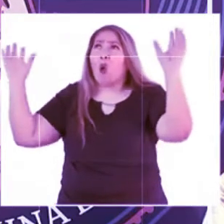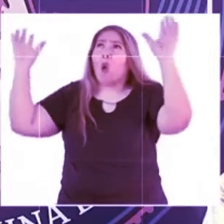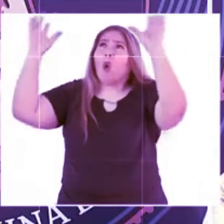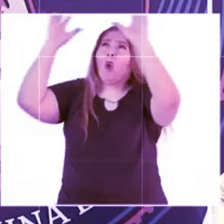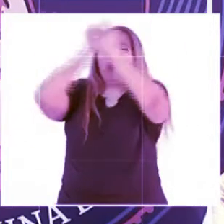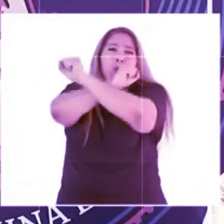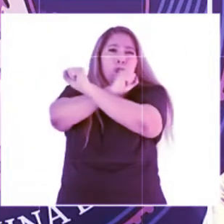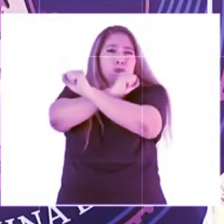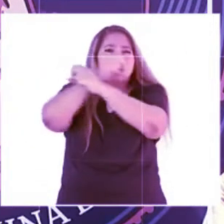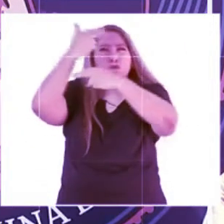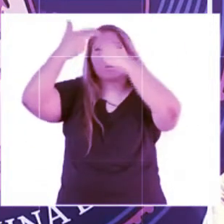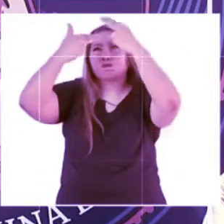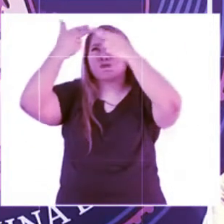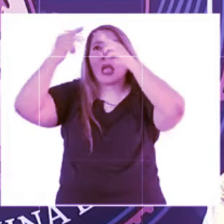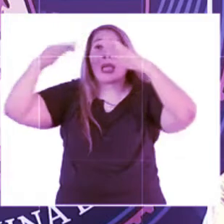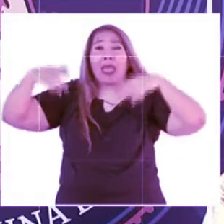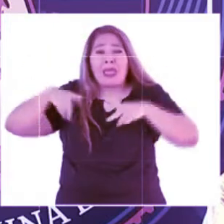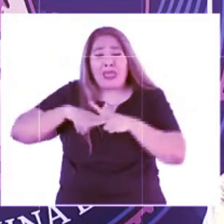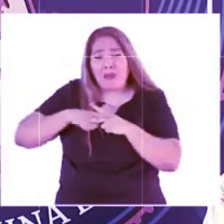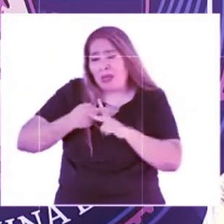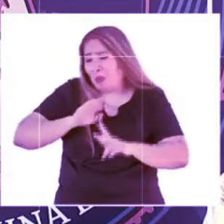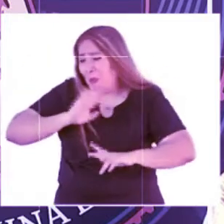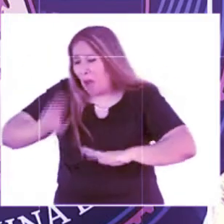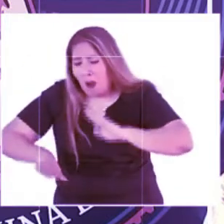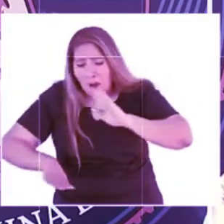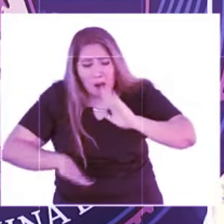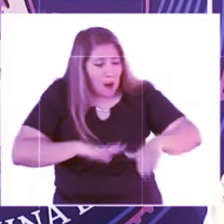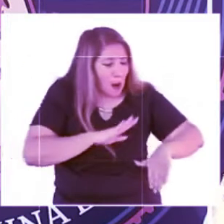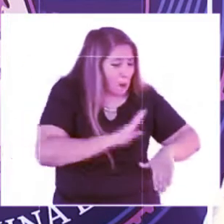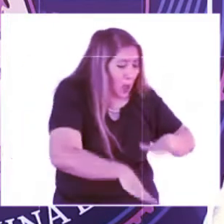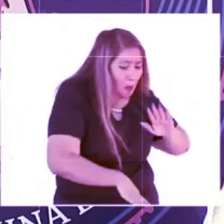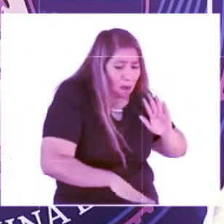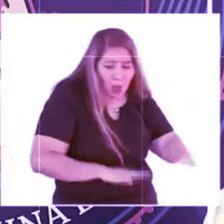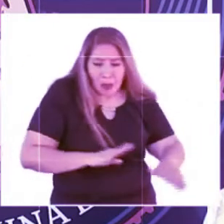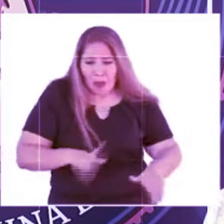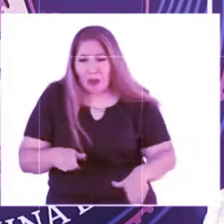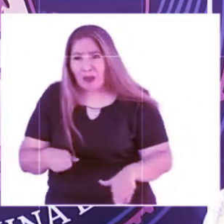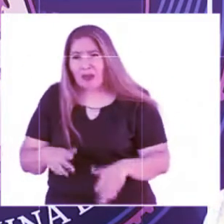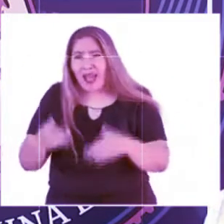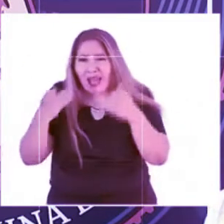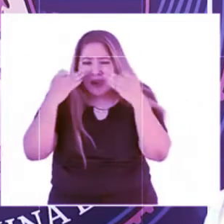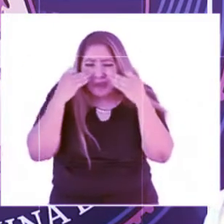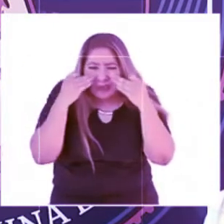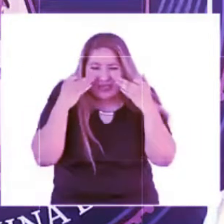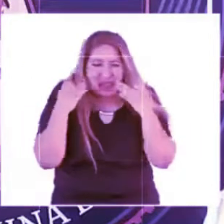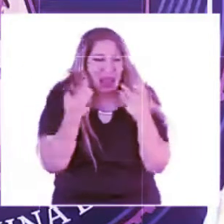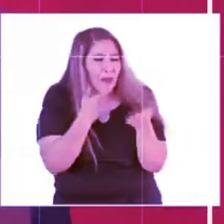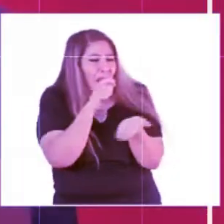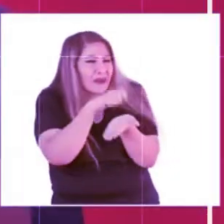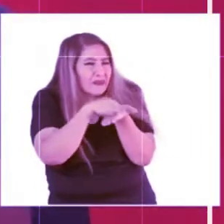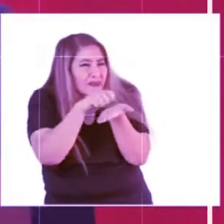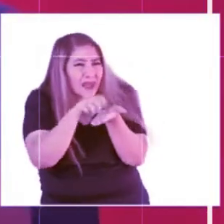nubló y empezó la matanza. Tanto los testimonios